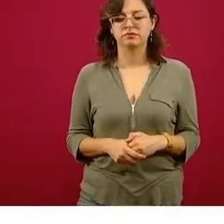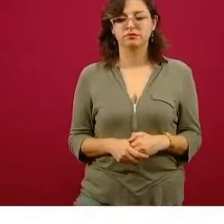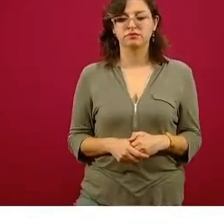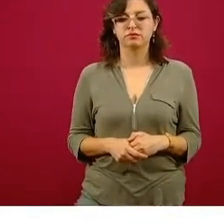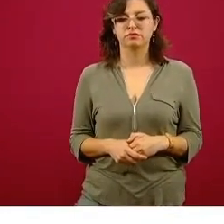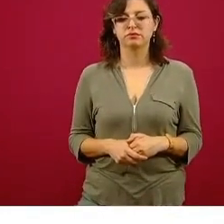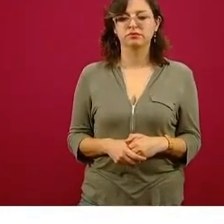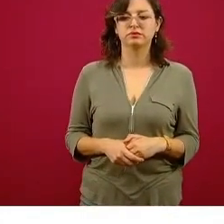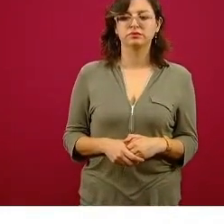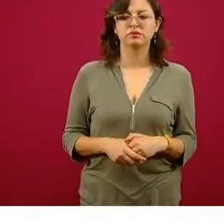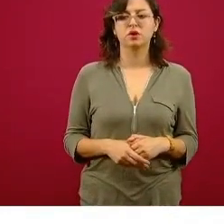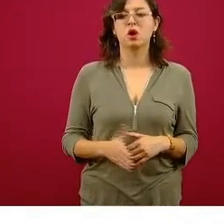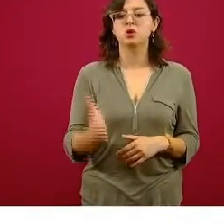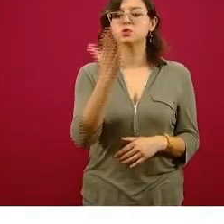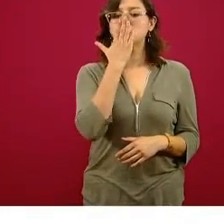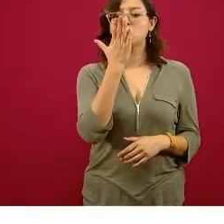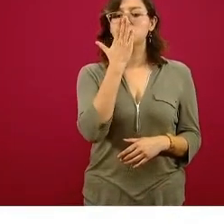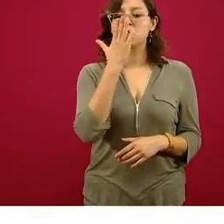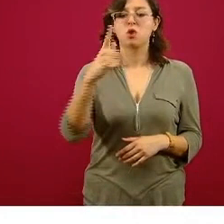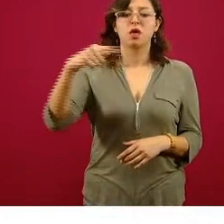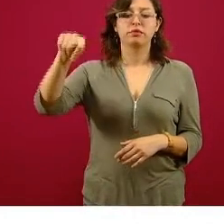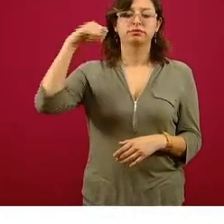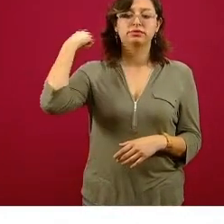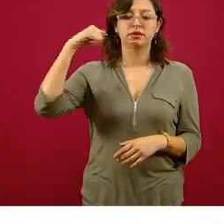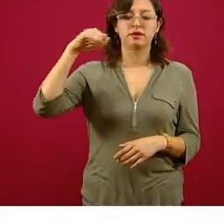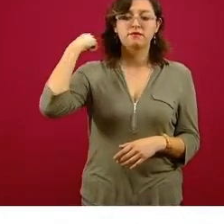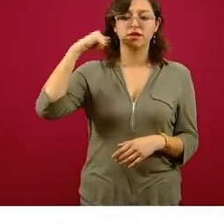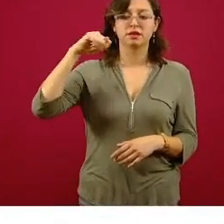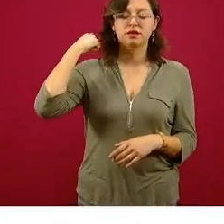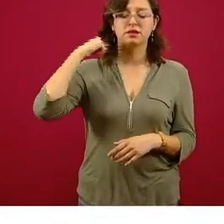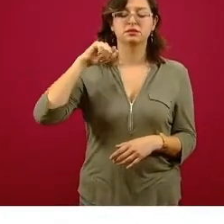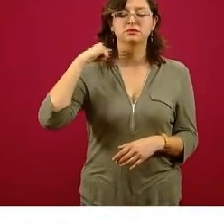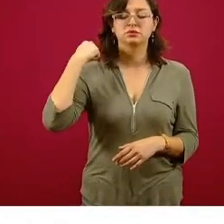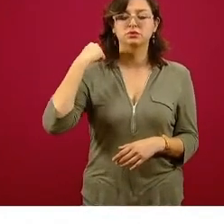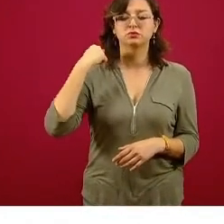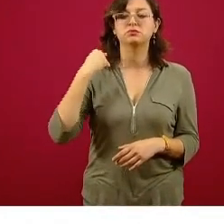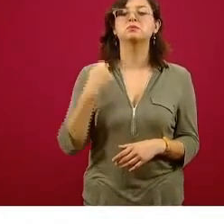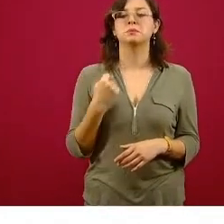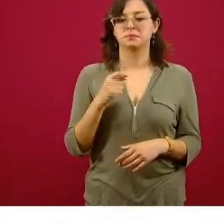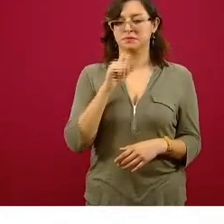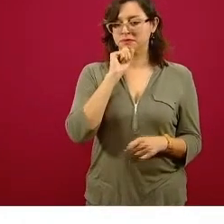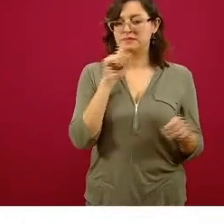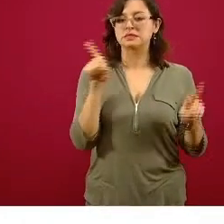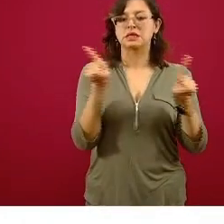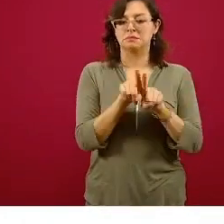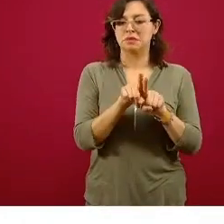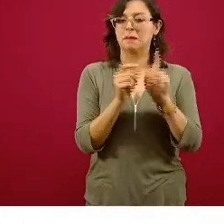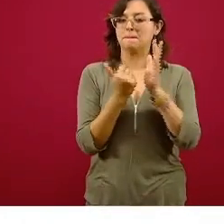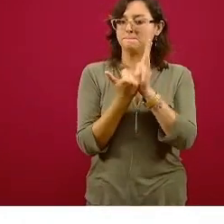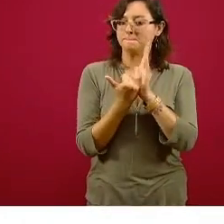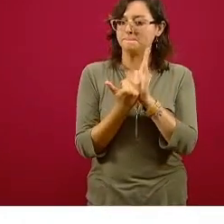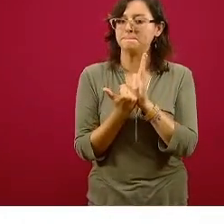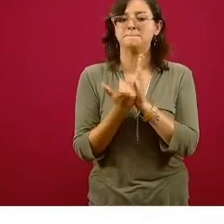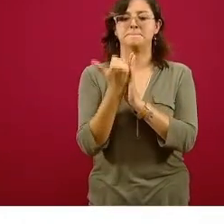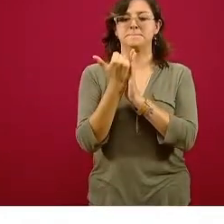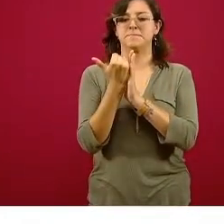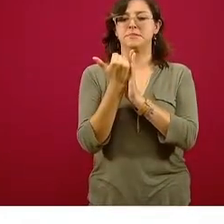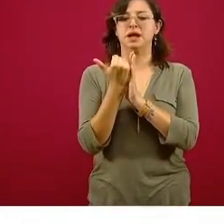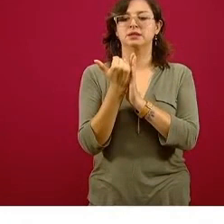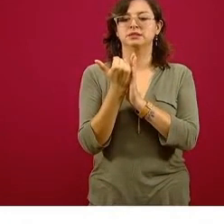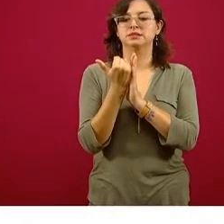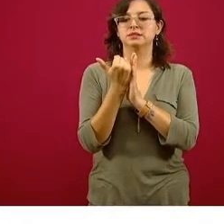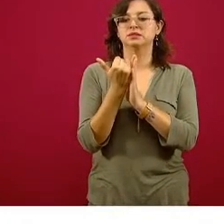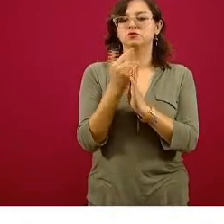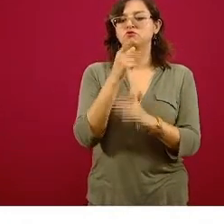Sonora y Tabasco, de estos 4 estados, son los que muestran también un ligero incremento, sobre todo los usuarios